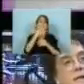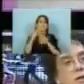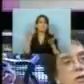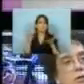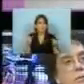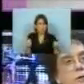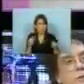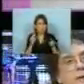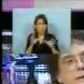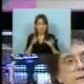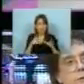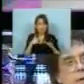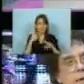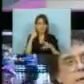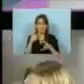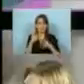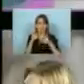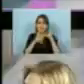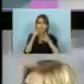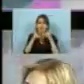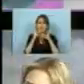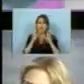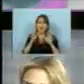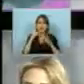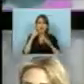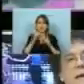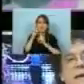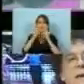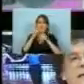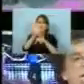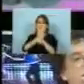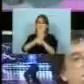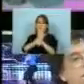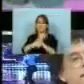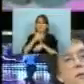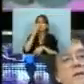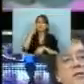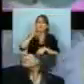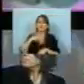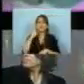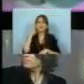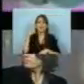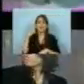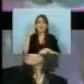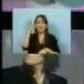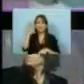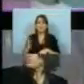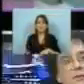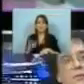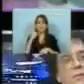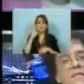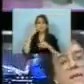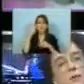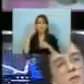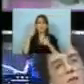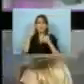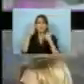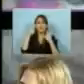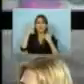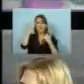podio. Lo estamos cuidando y la verdad es que hay artistas que son muy maleducados y Antonio es muy maleducado. La verdad,